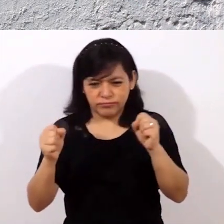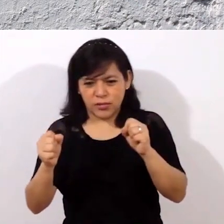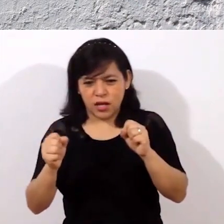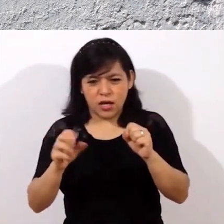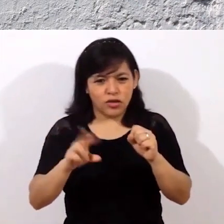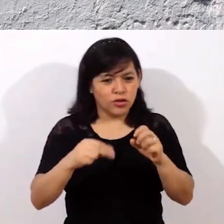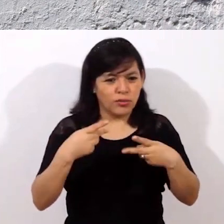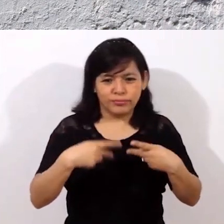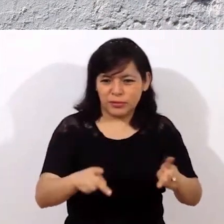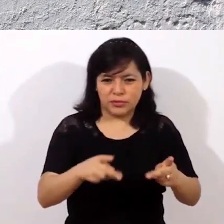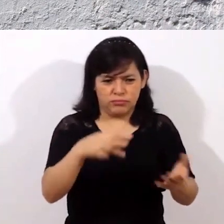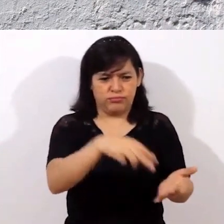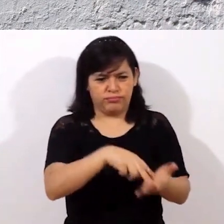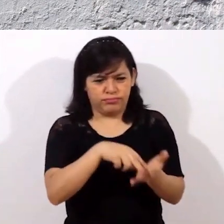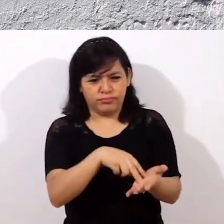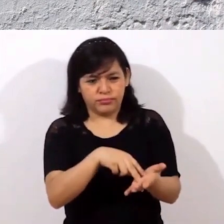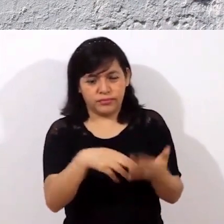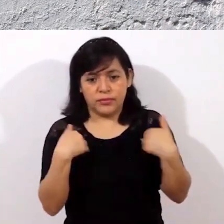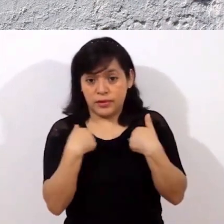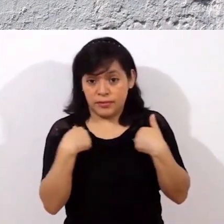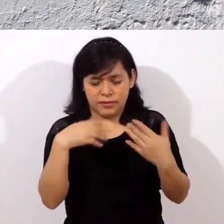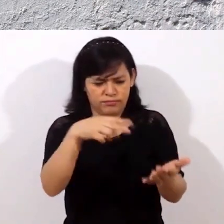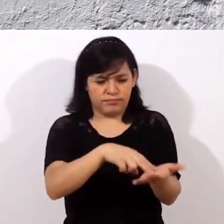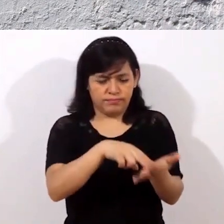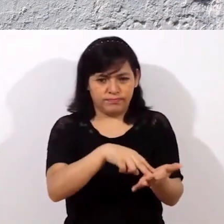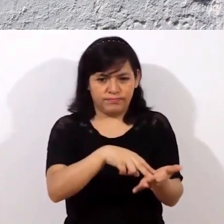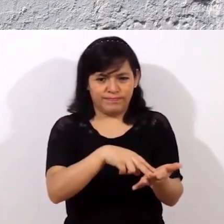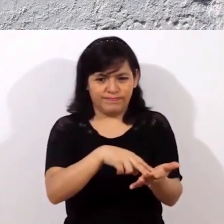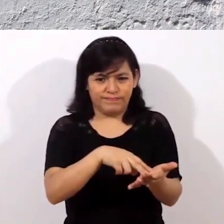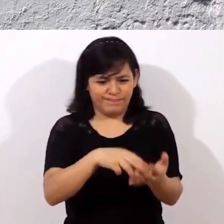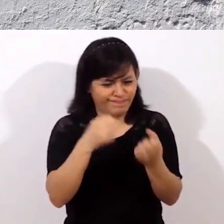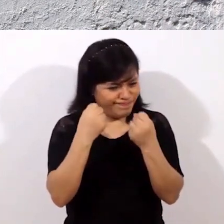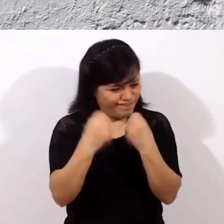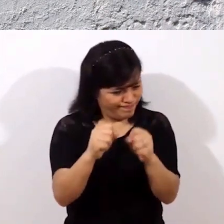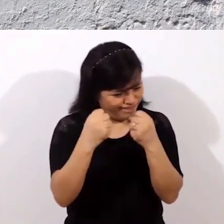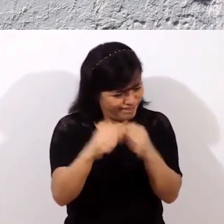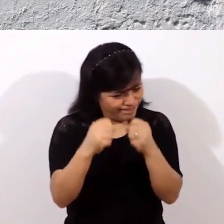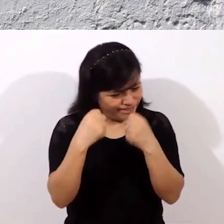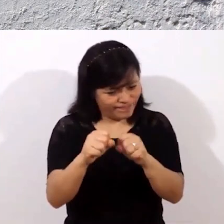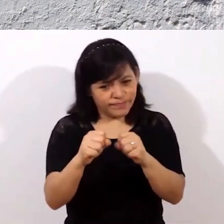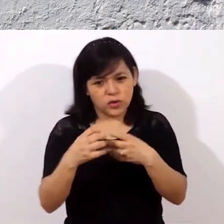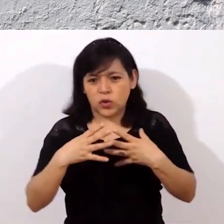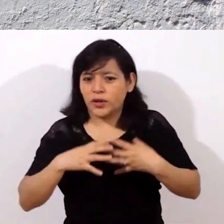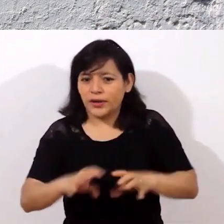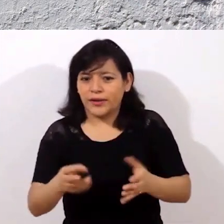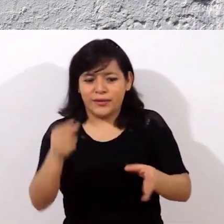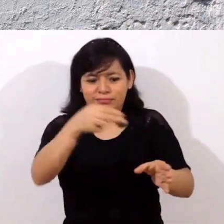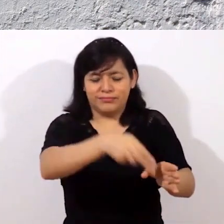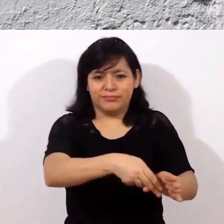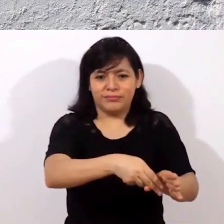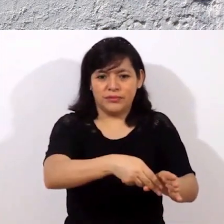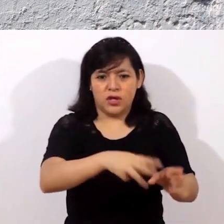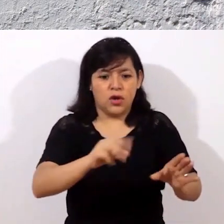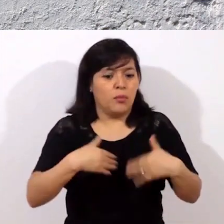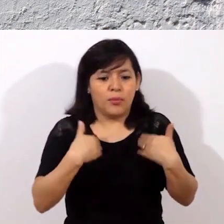se desviaban y no querían subir. Se está utilizando esta figura para hablar de Israel,